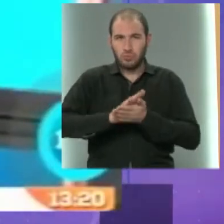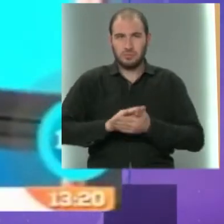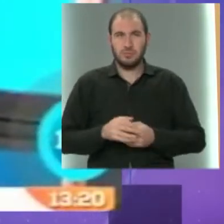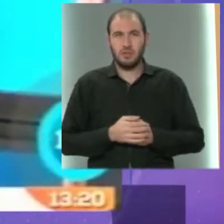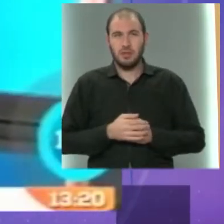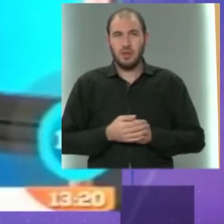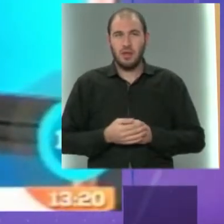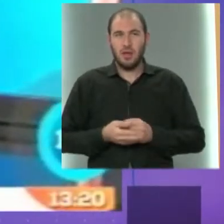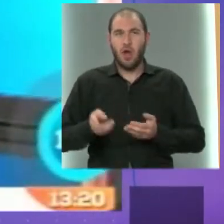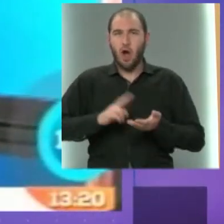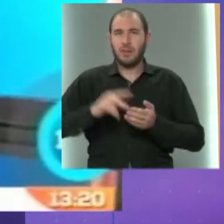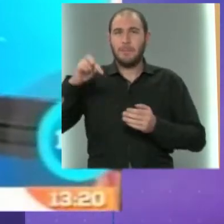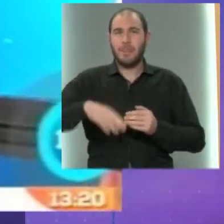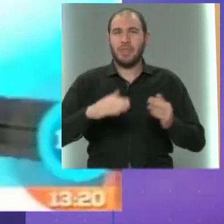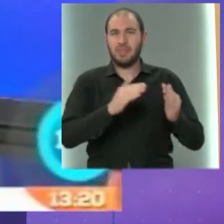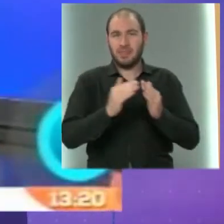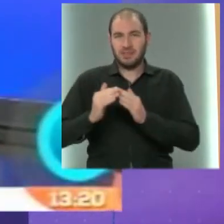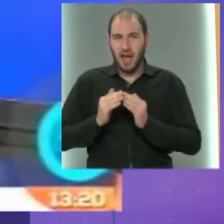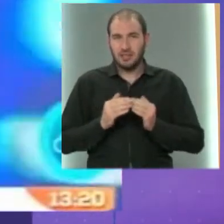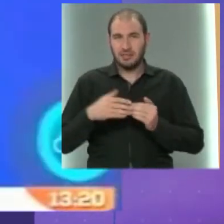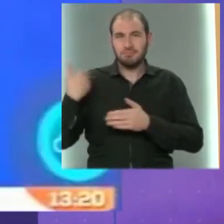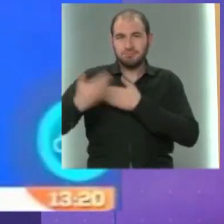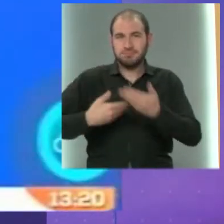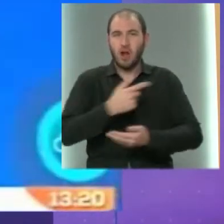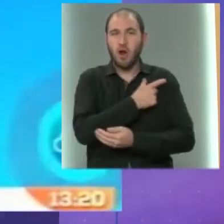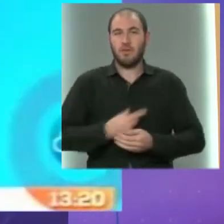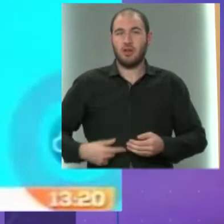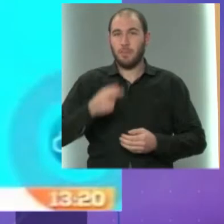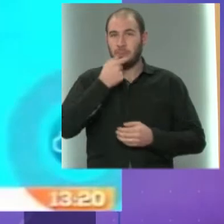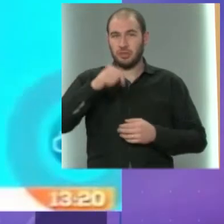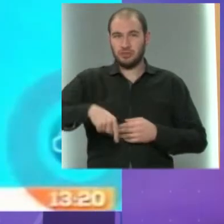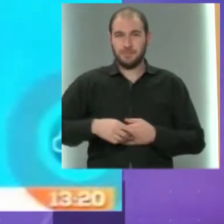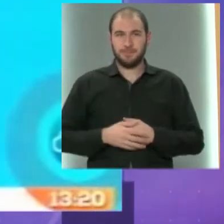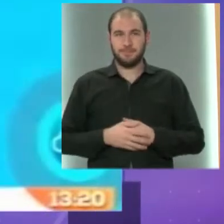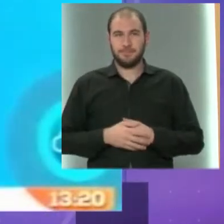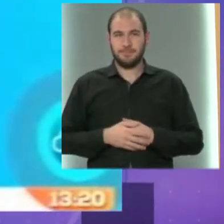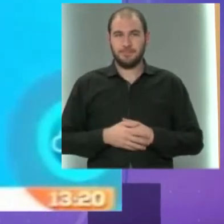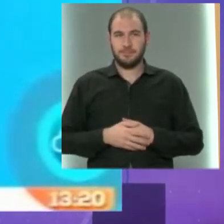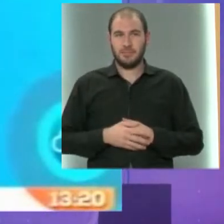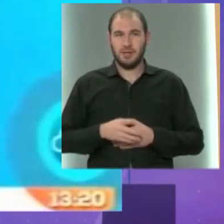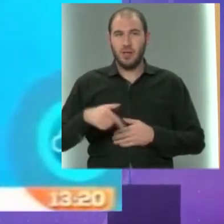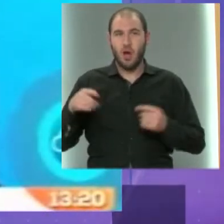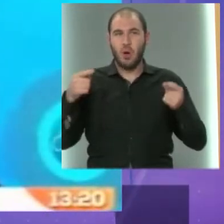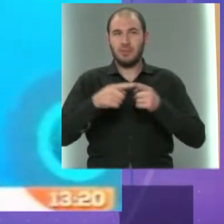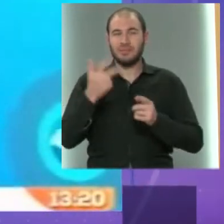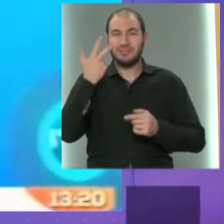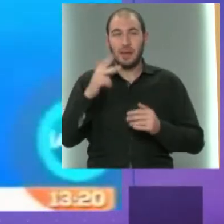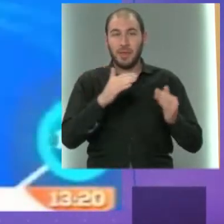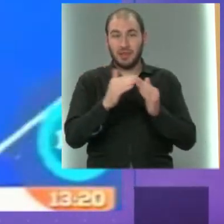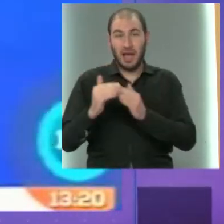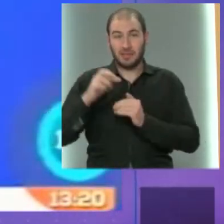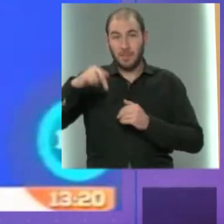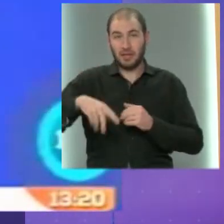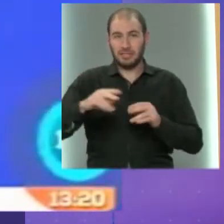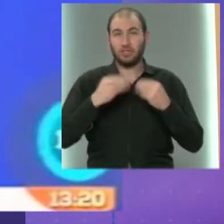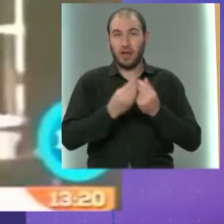y gran y ambicioso plan de viviendas que lleva adelante el gobierno de la provincia de Mendoza. Aspiran a llegar a las 3.000 viviendas con estos planes.